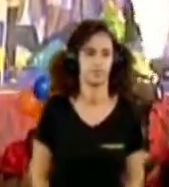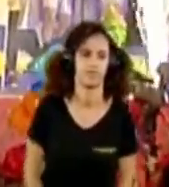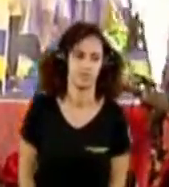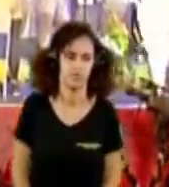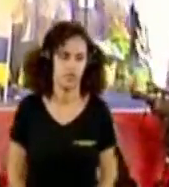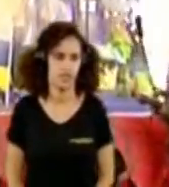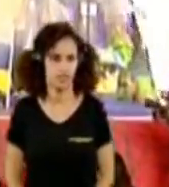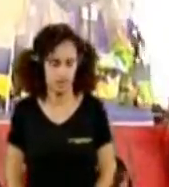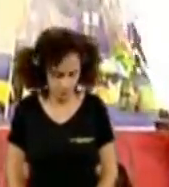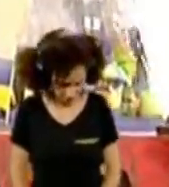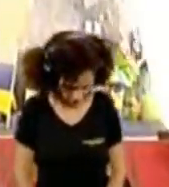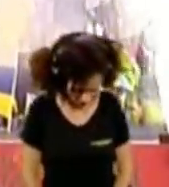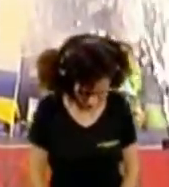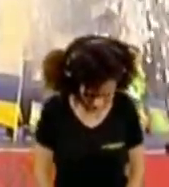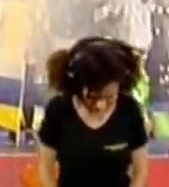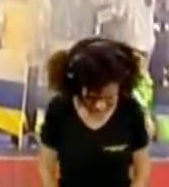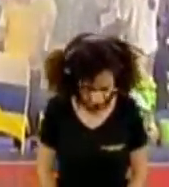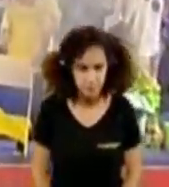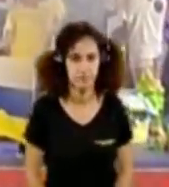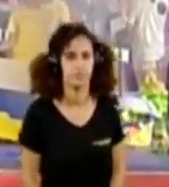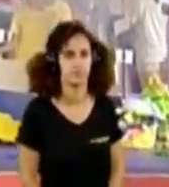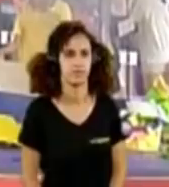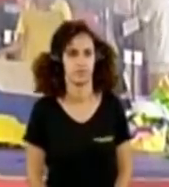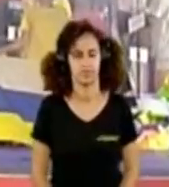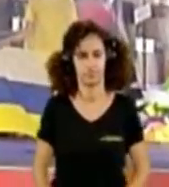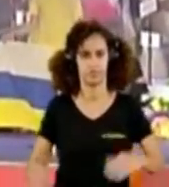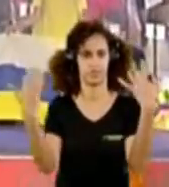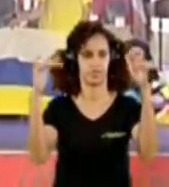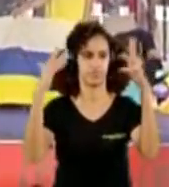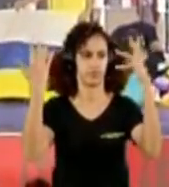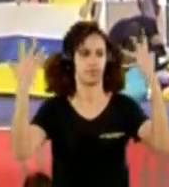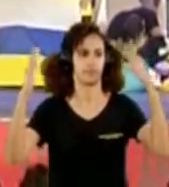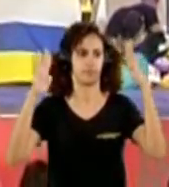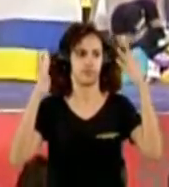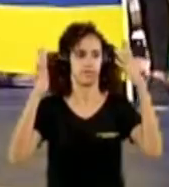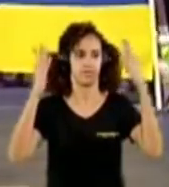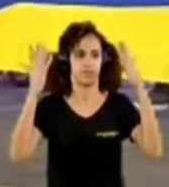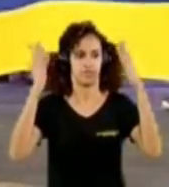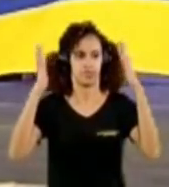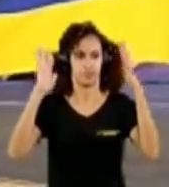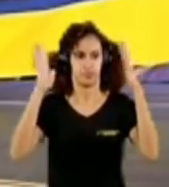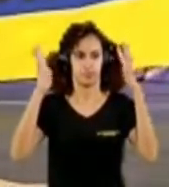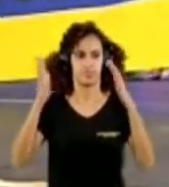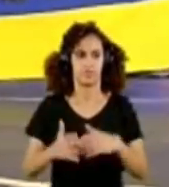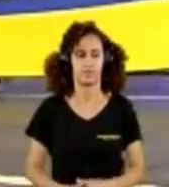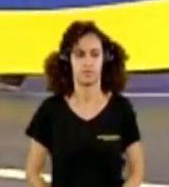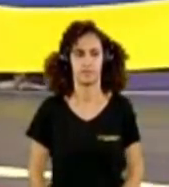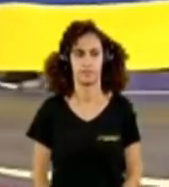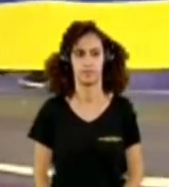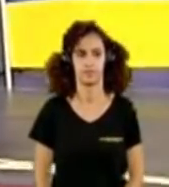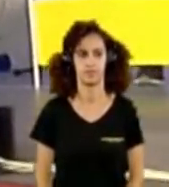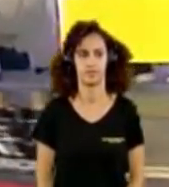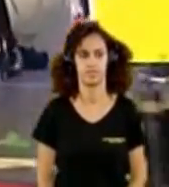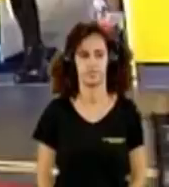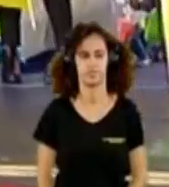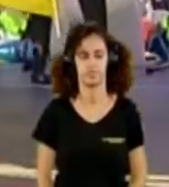Bueno, a ritmo de fuegos artificiales también se han despedido los Trapasones y haciendo este guiño para todo el